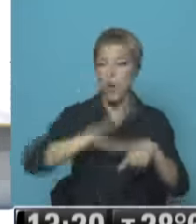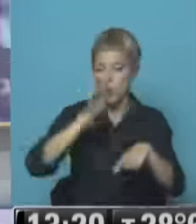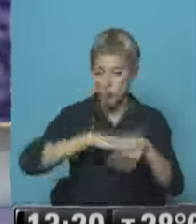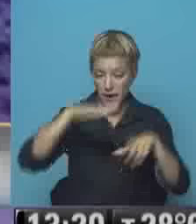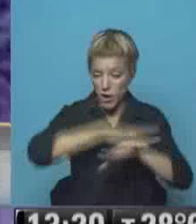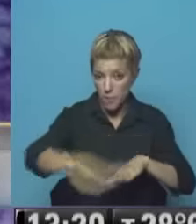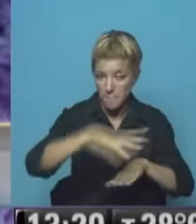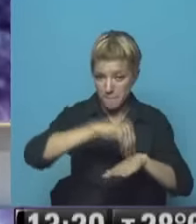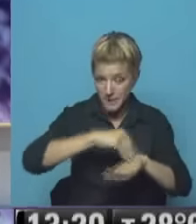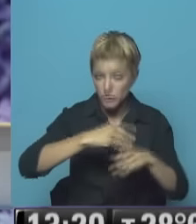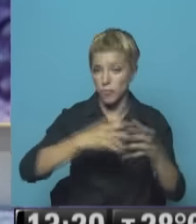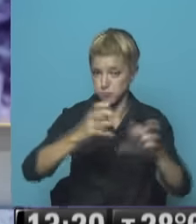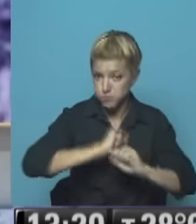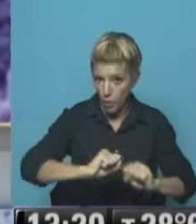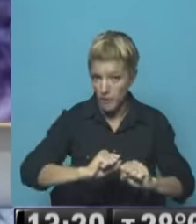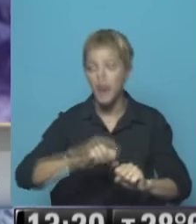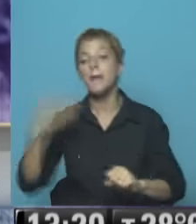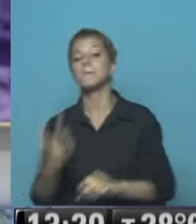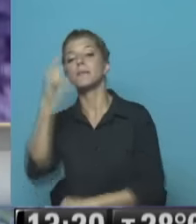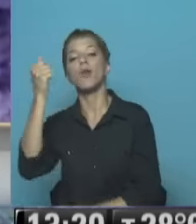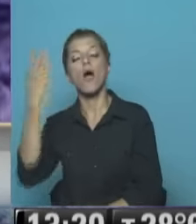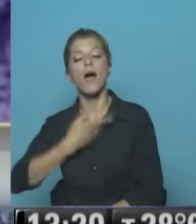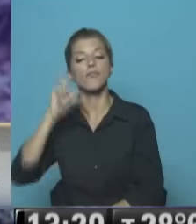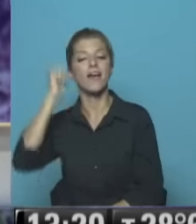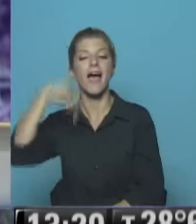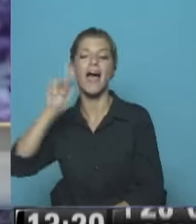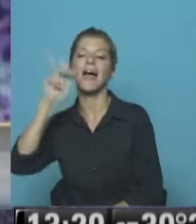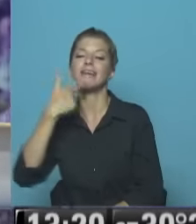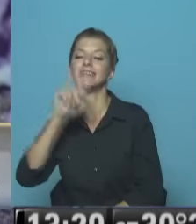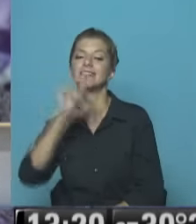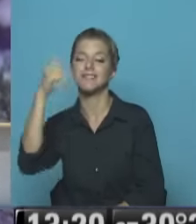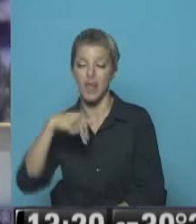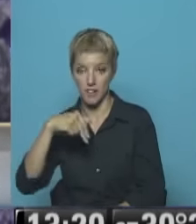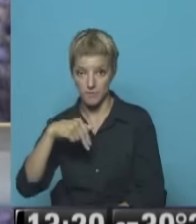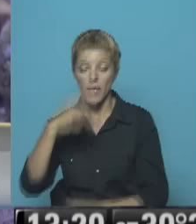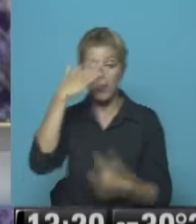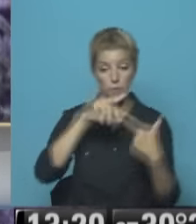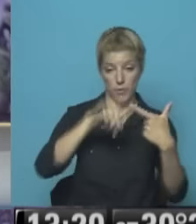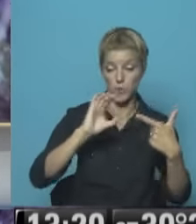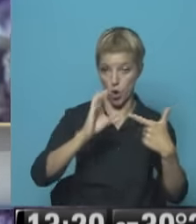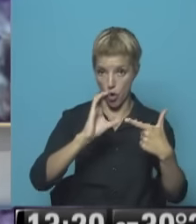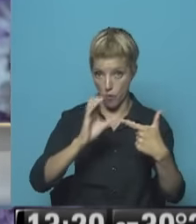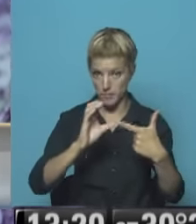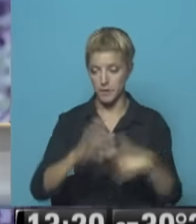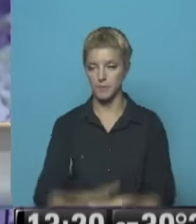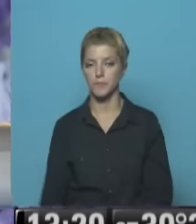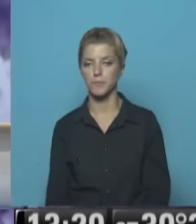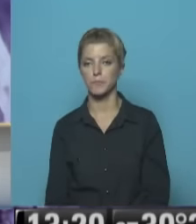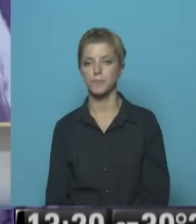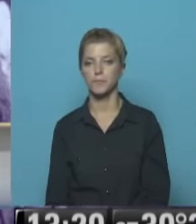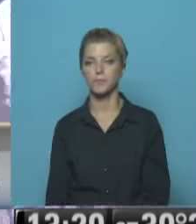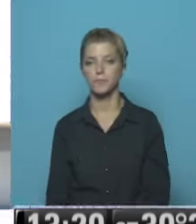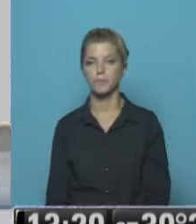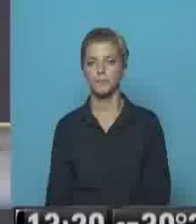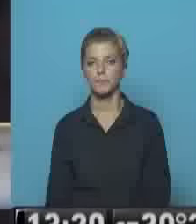de Afganistán, con unos 11.000 afectados entre muertos y heridos, según cifras oficiales. Ellos